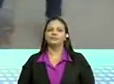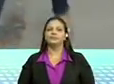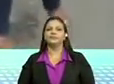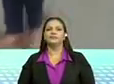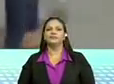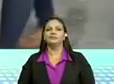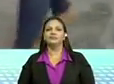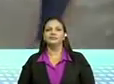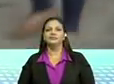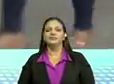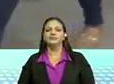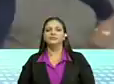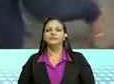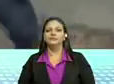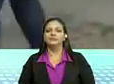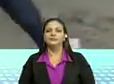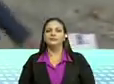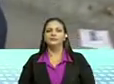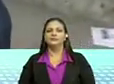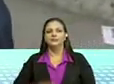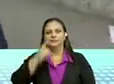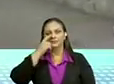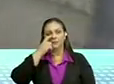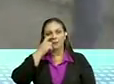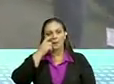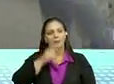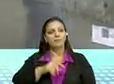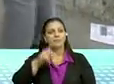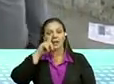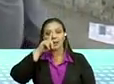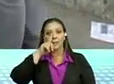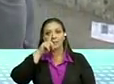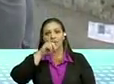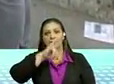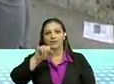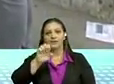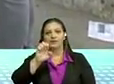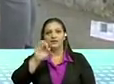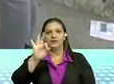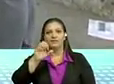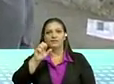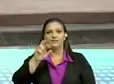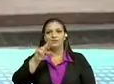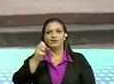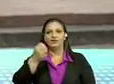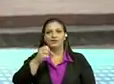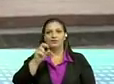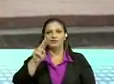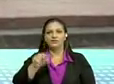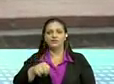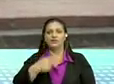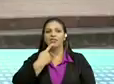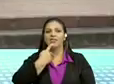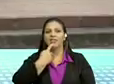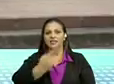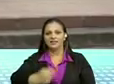5 vacunas. ¿Ah, ya? Para ponerle una a la mujer, ya. Una al yerno. ¿Entenado no tiene? Al entenado, el entenado ya,